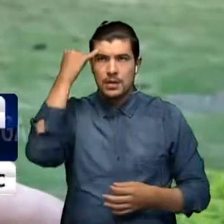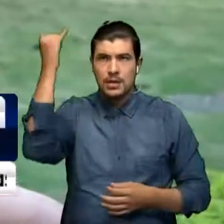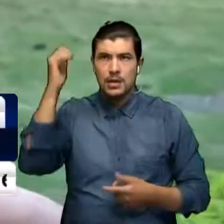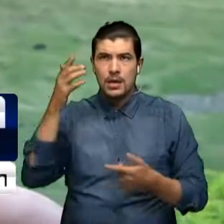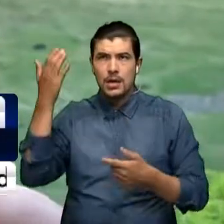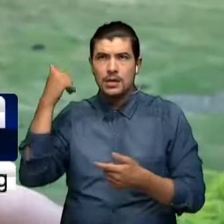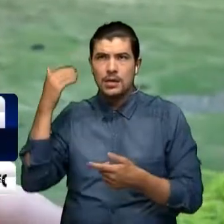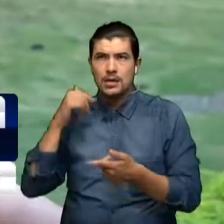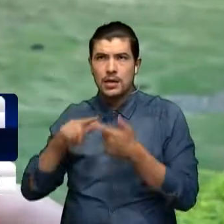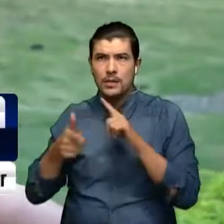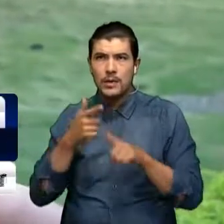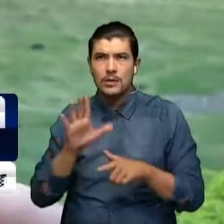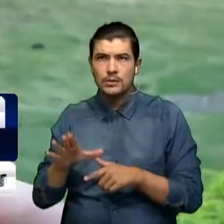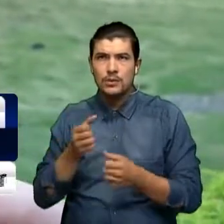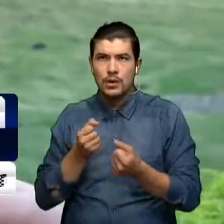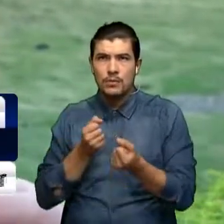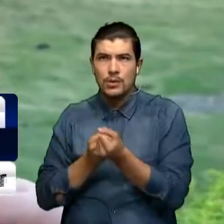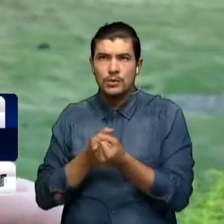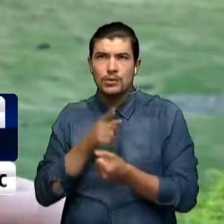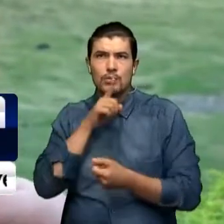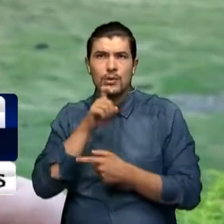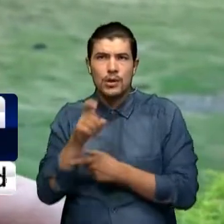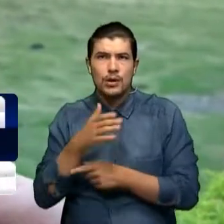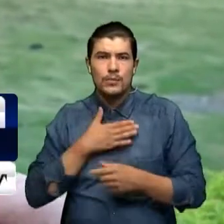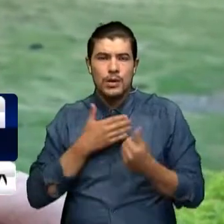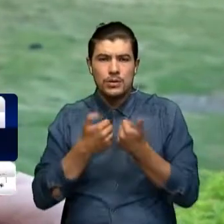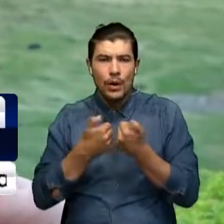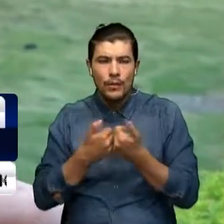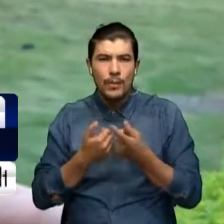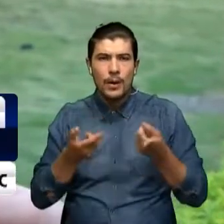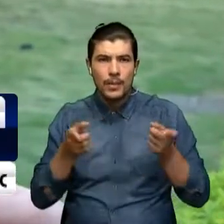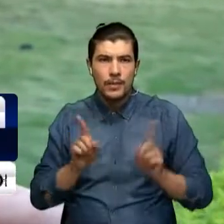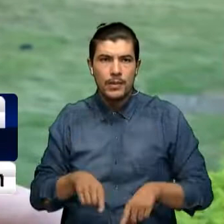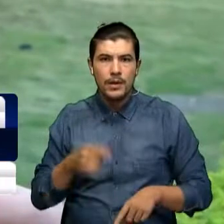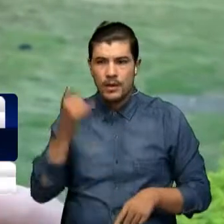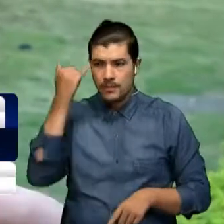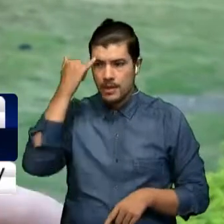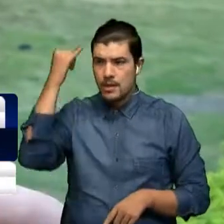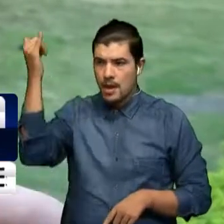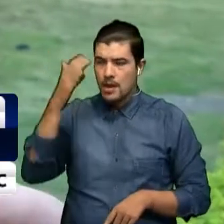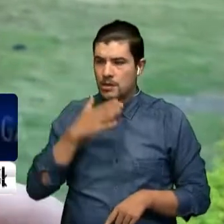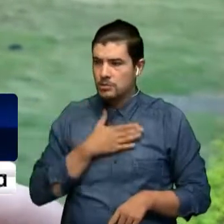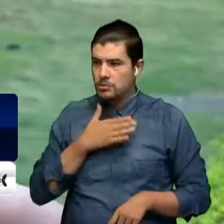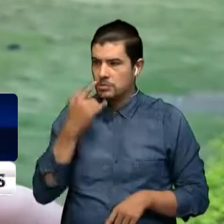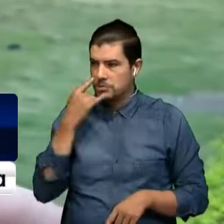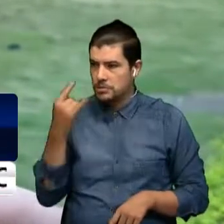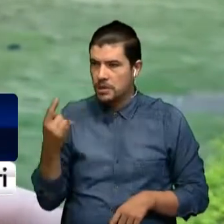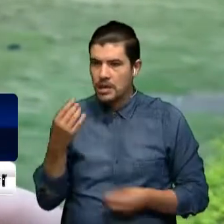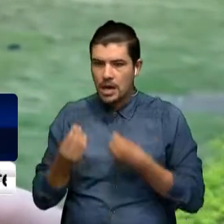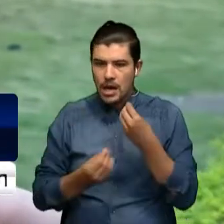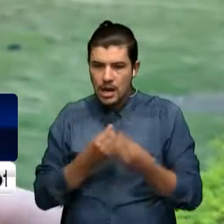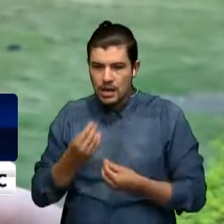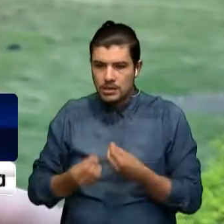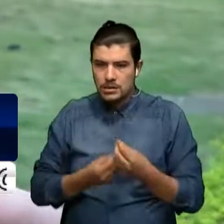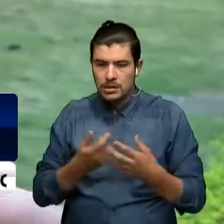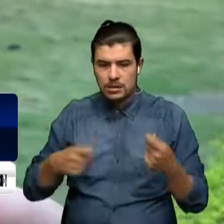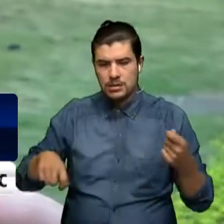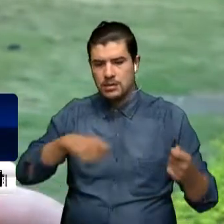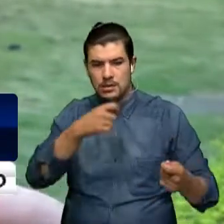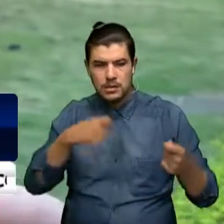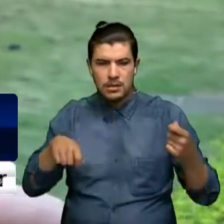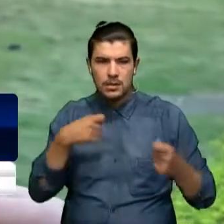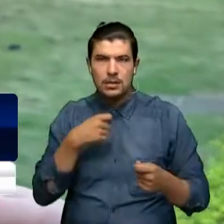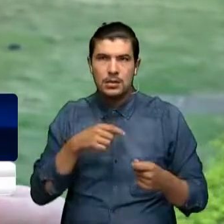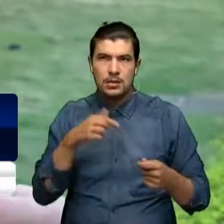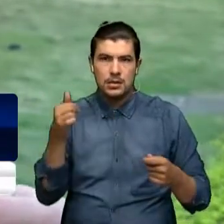amigos que también son hinchas del bucaramanga y mi novia también entonces me dieron la idea que sería interesante ar es una cumbia que es